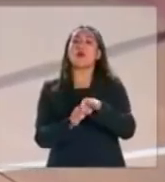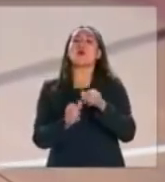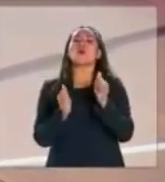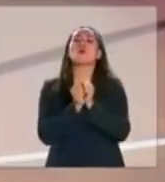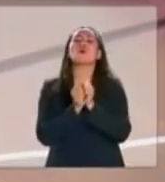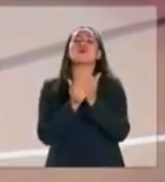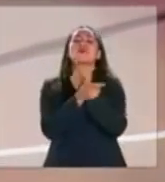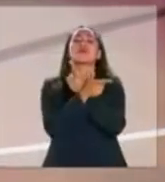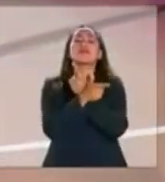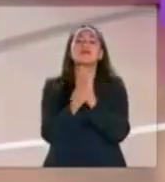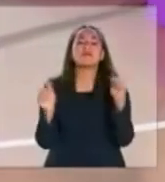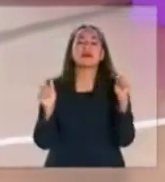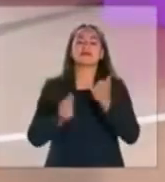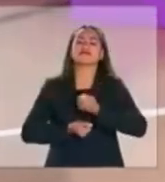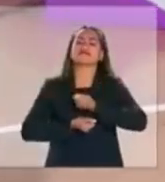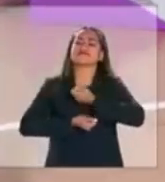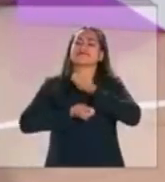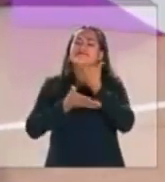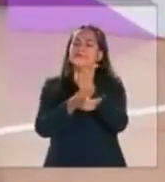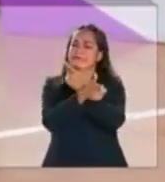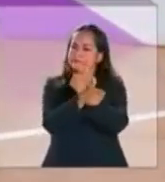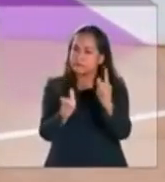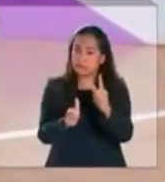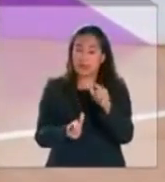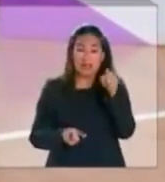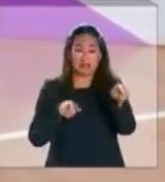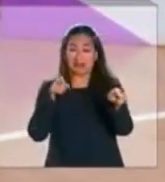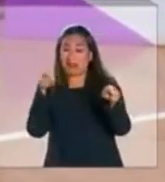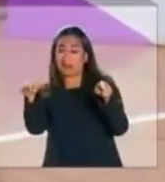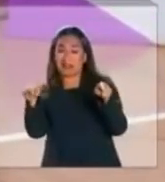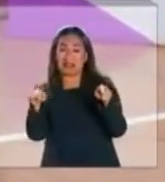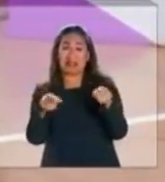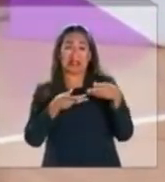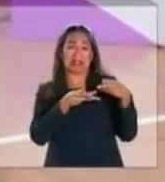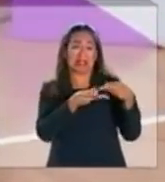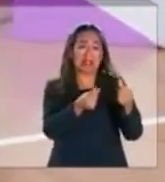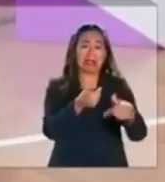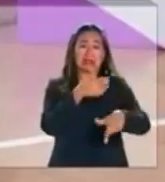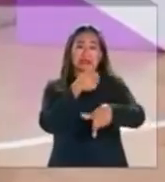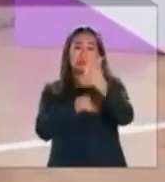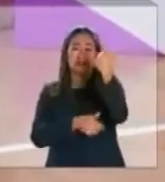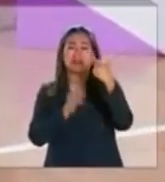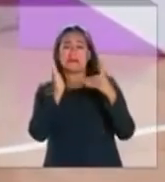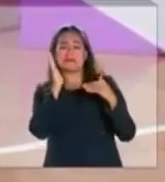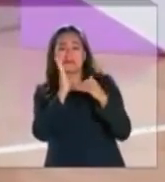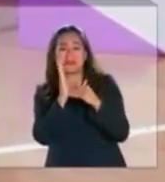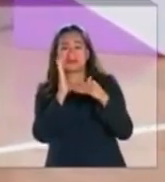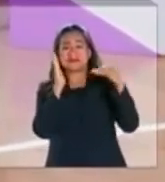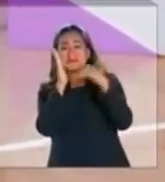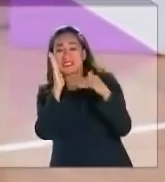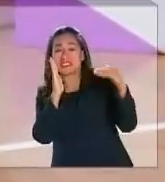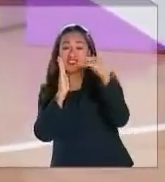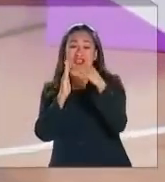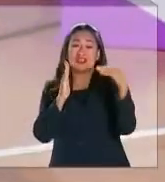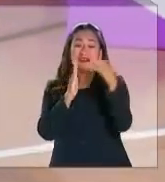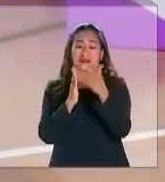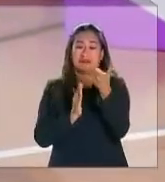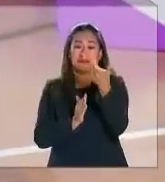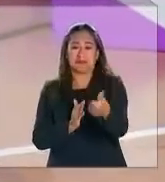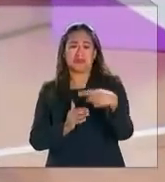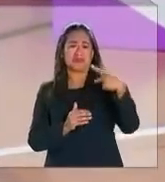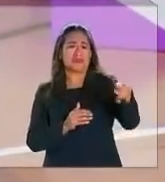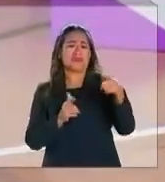pero entre ellos se gastan 12 mil millones de pesos al año ellos y sus partidos no saben